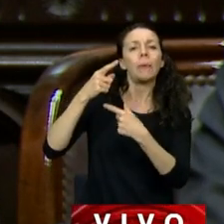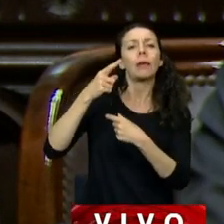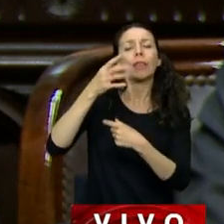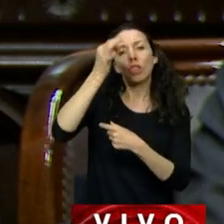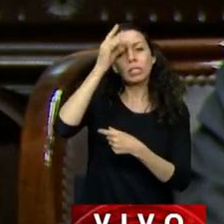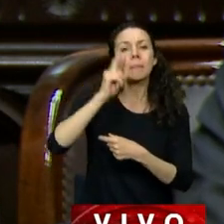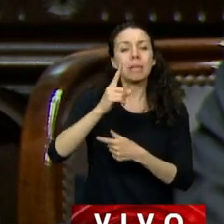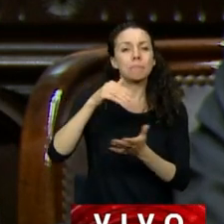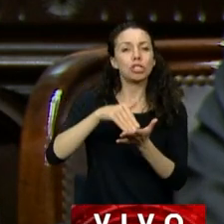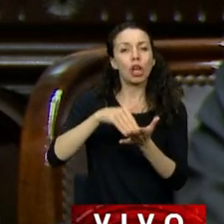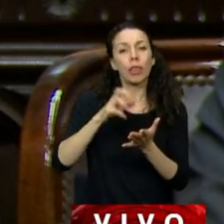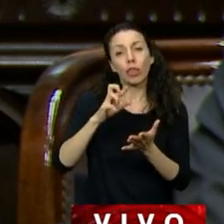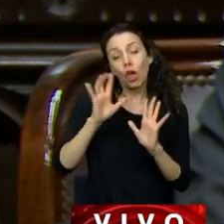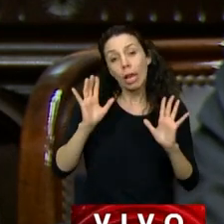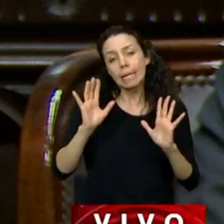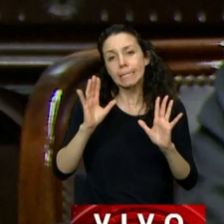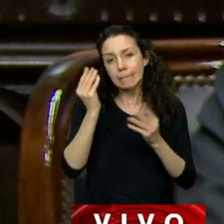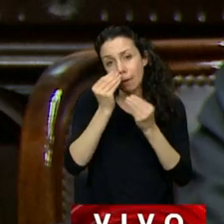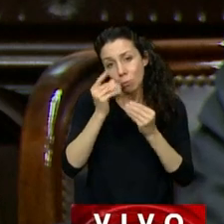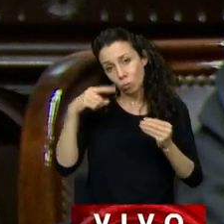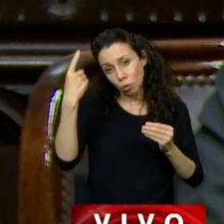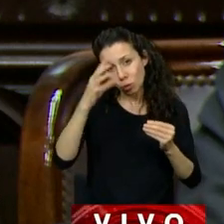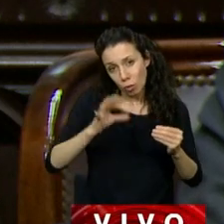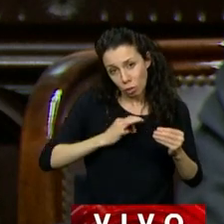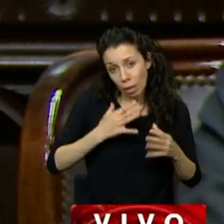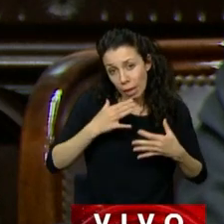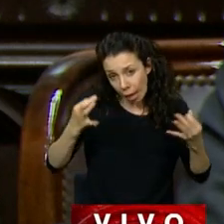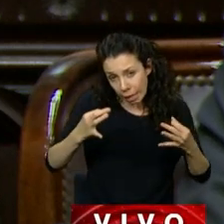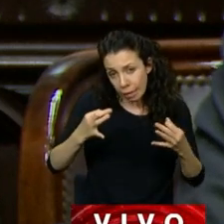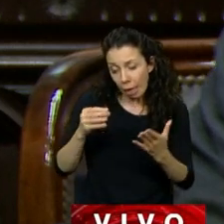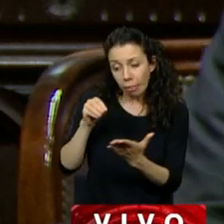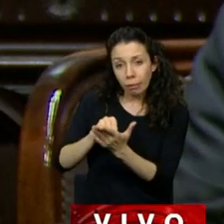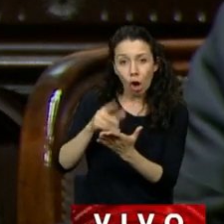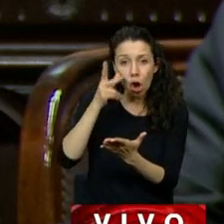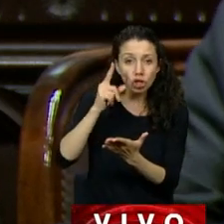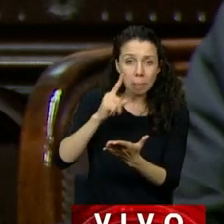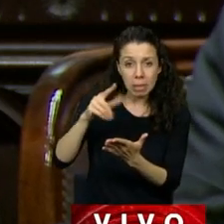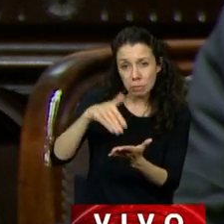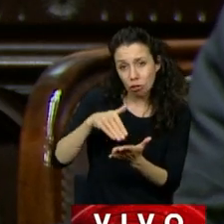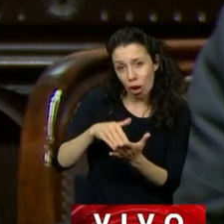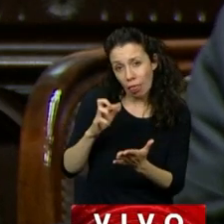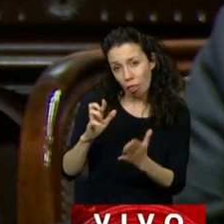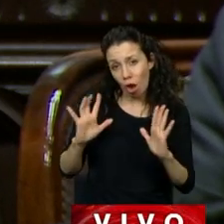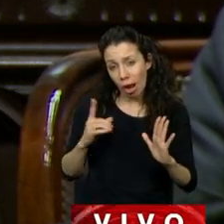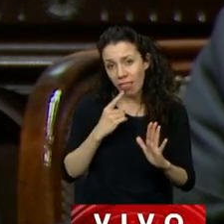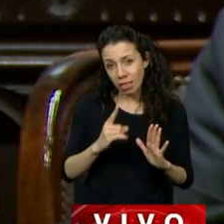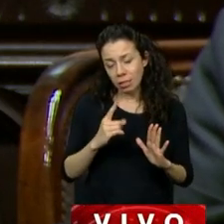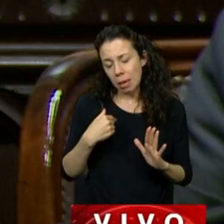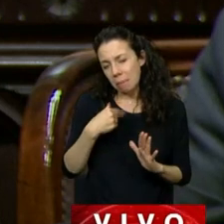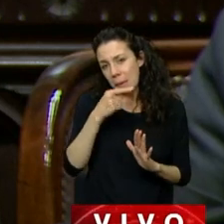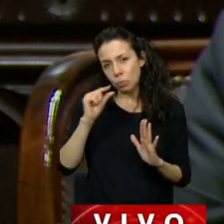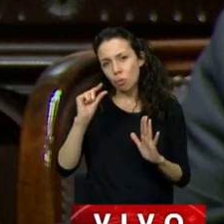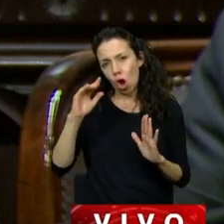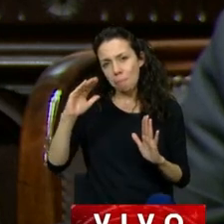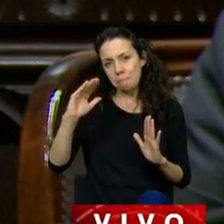12.000 millones de dólares, cuando en realidad se están previendo 8.000 millones de dólares, y yo creo que va a ser un poco menos seguramente, porque a medida